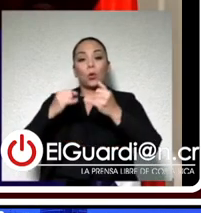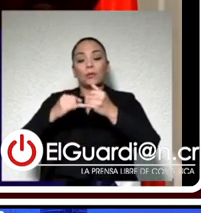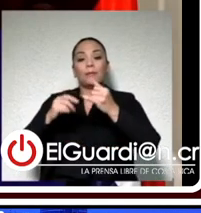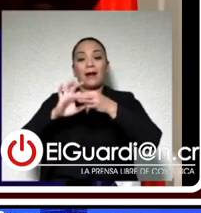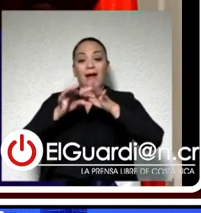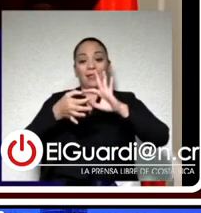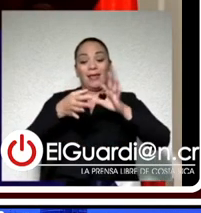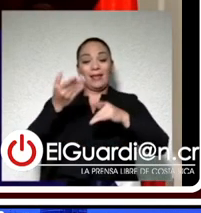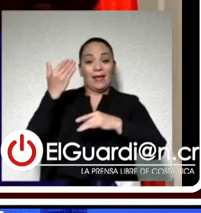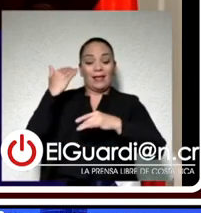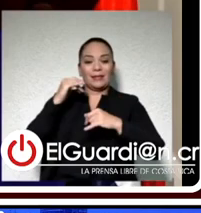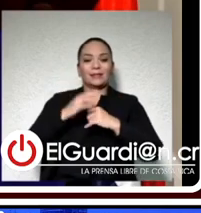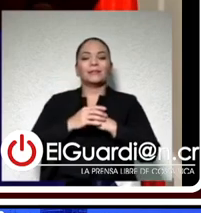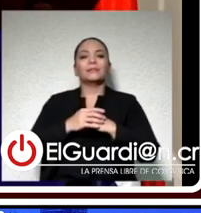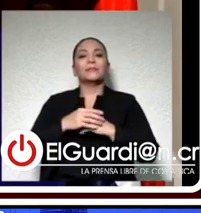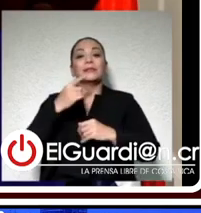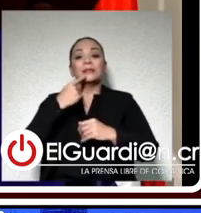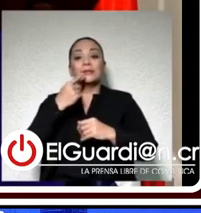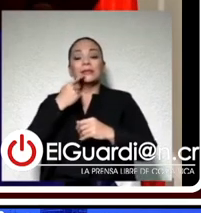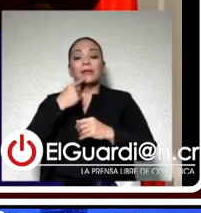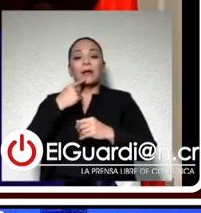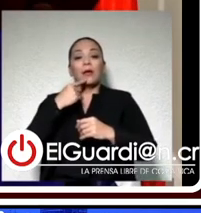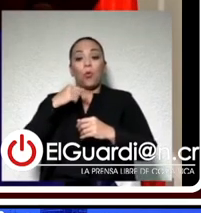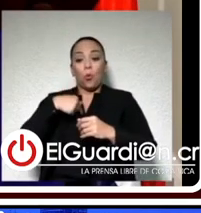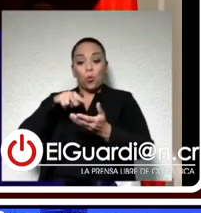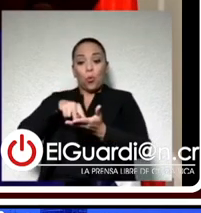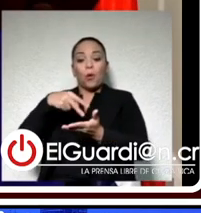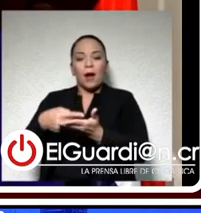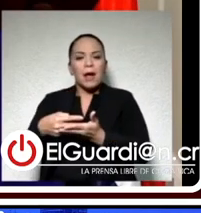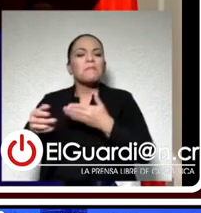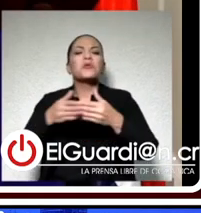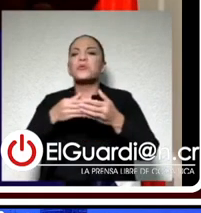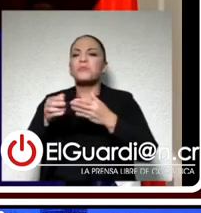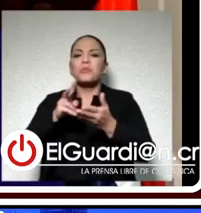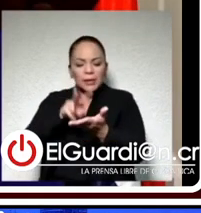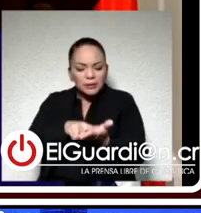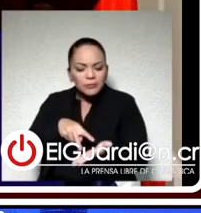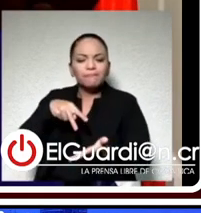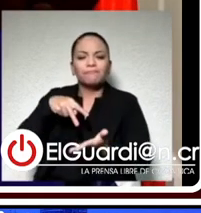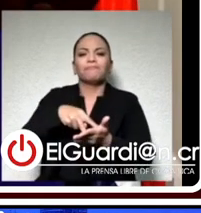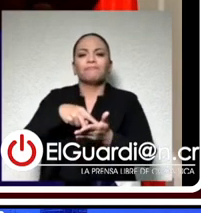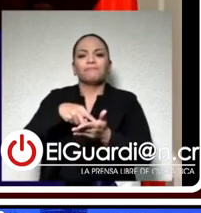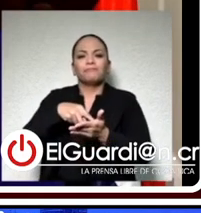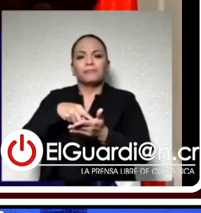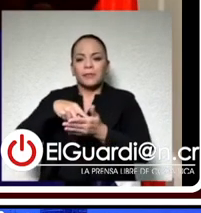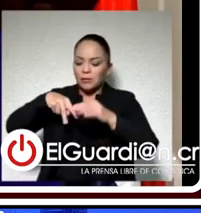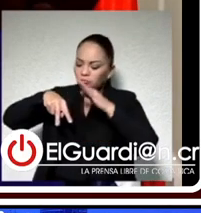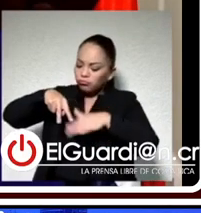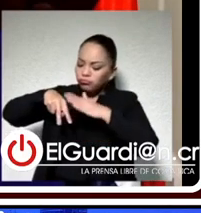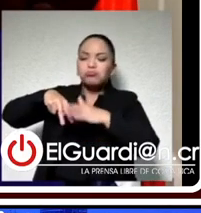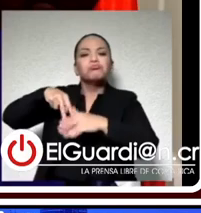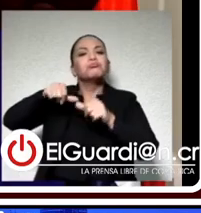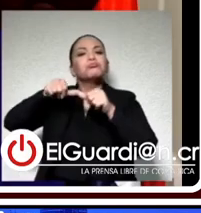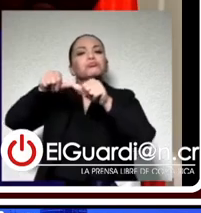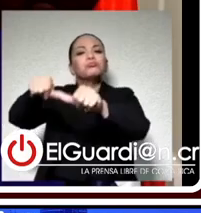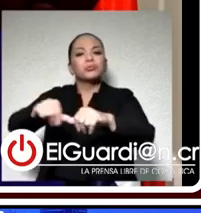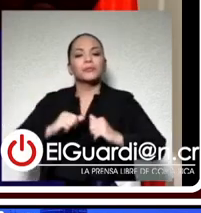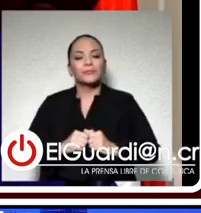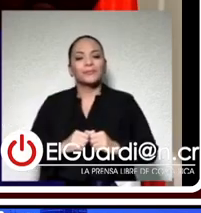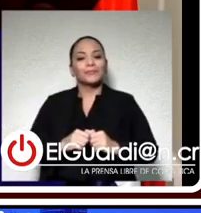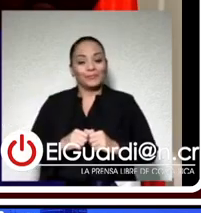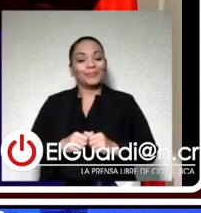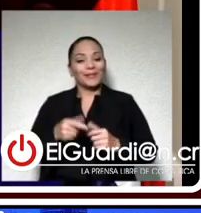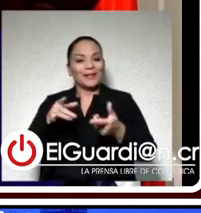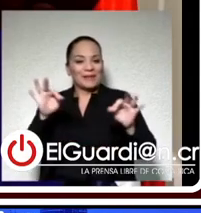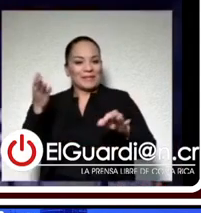que aunque uno caiga, lo importante es siempre levantarse, limpiarse los chollones y seguir adelante. Por eso el día de hoy estoy